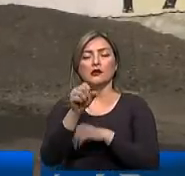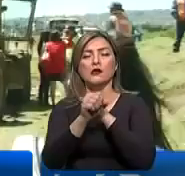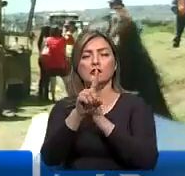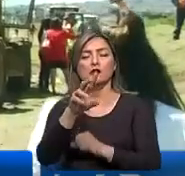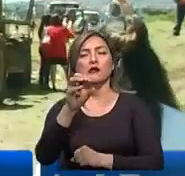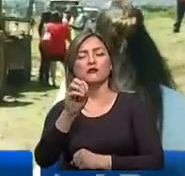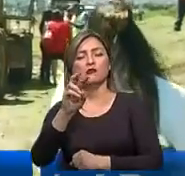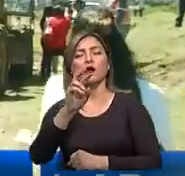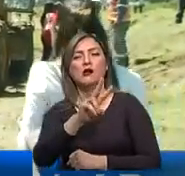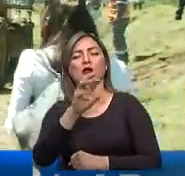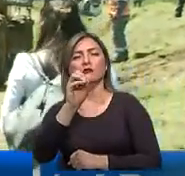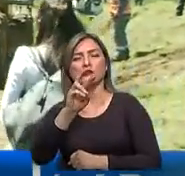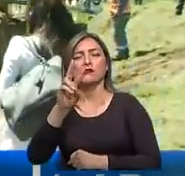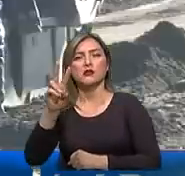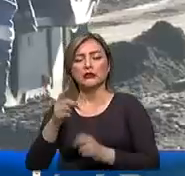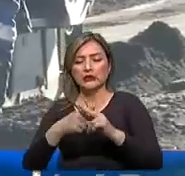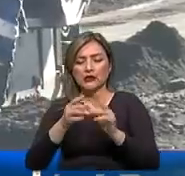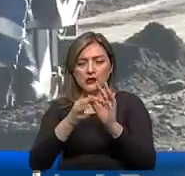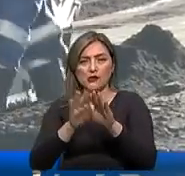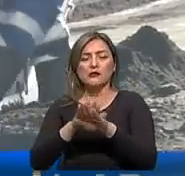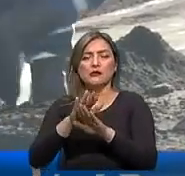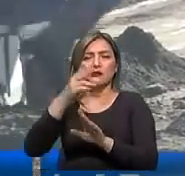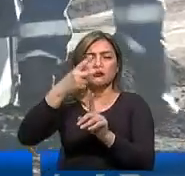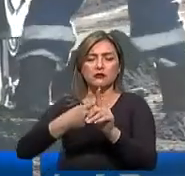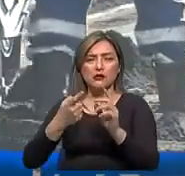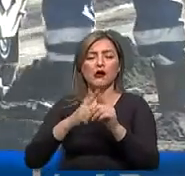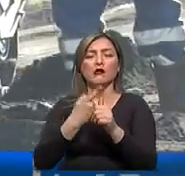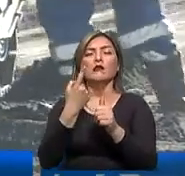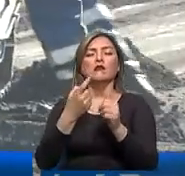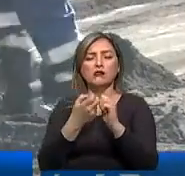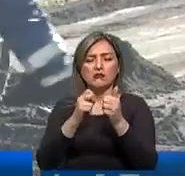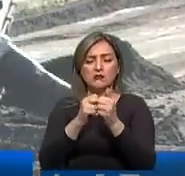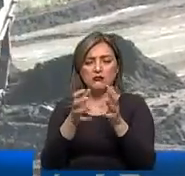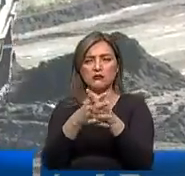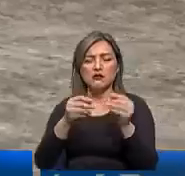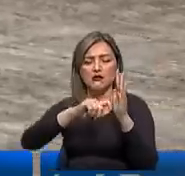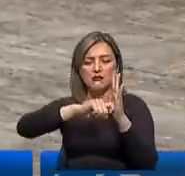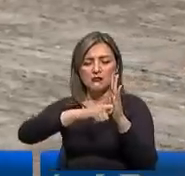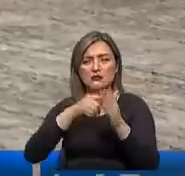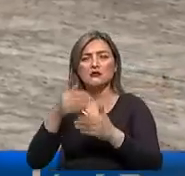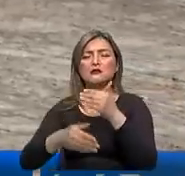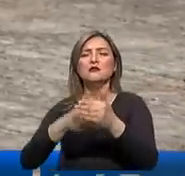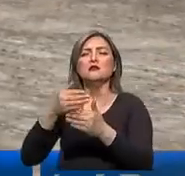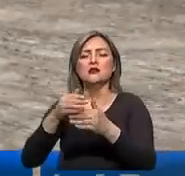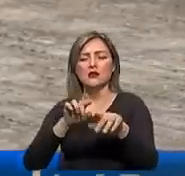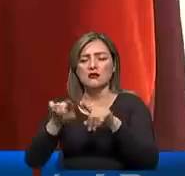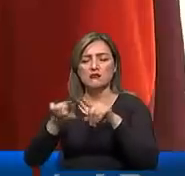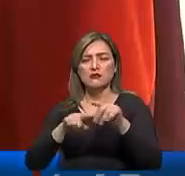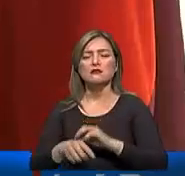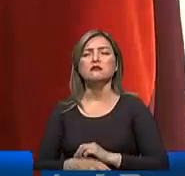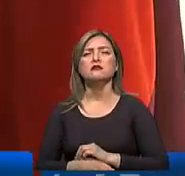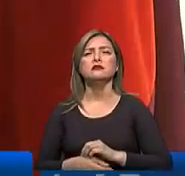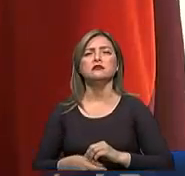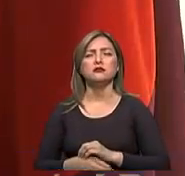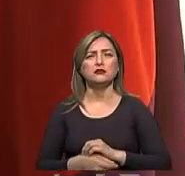de vías y que en estos dos meses primero se debe resolver los asuntos en Contraloría y luego los procesos de licitación. Hay que